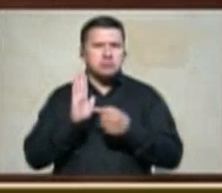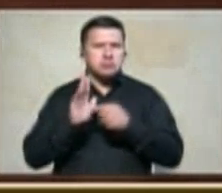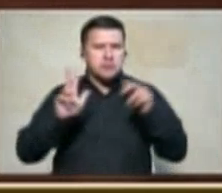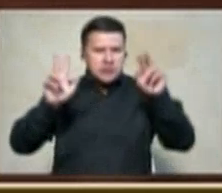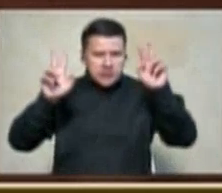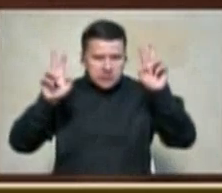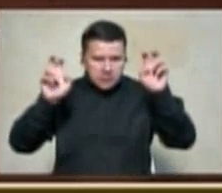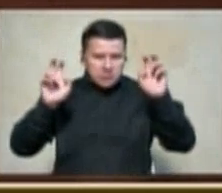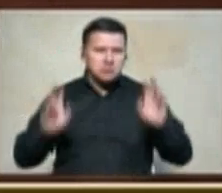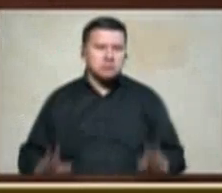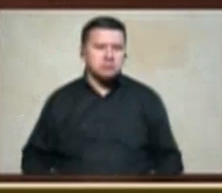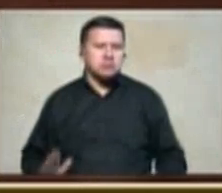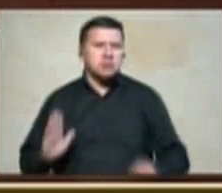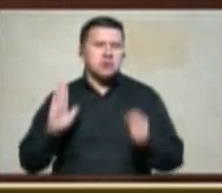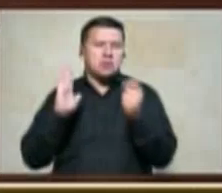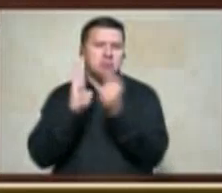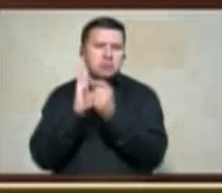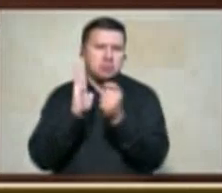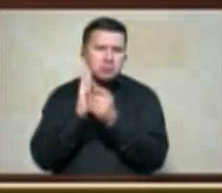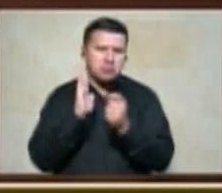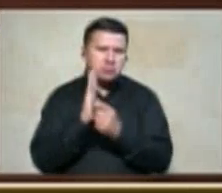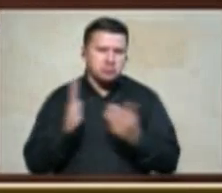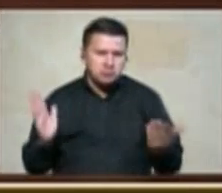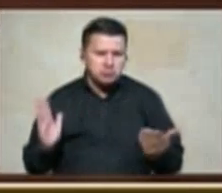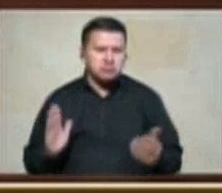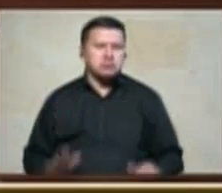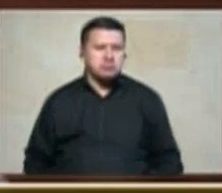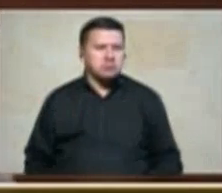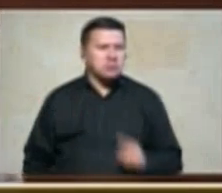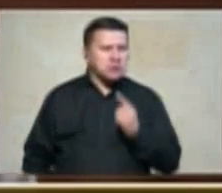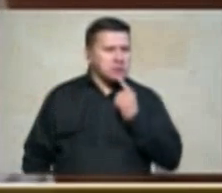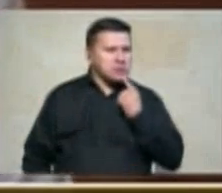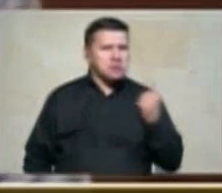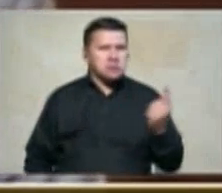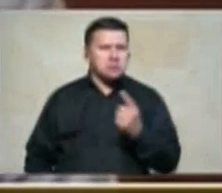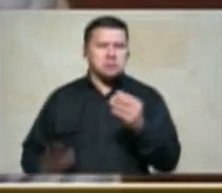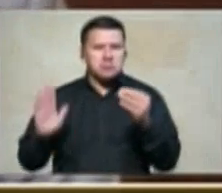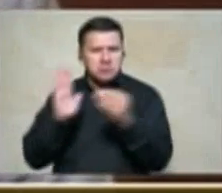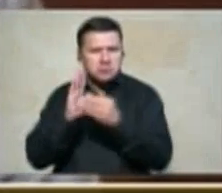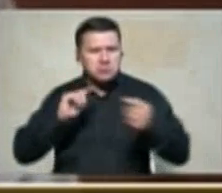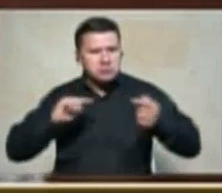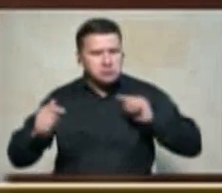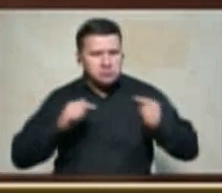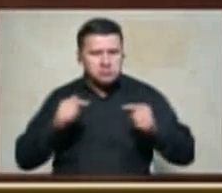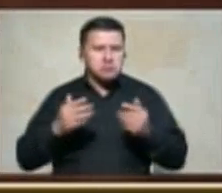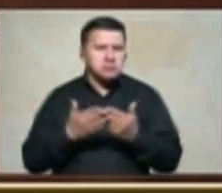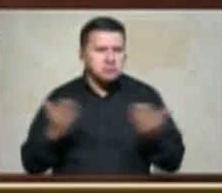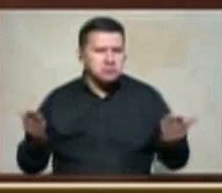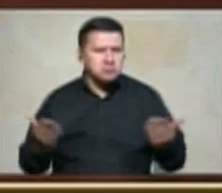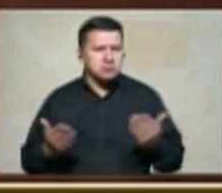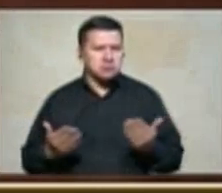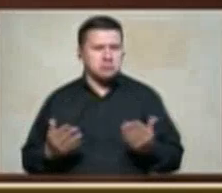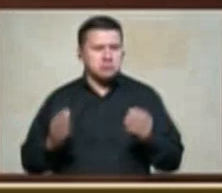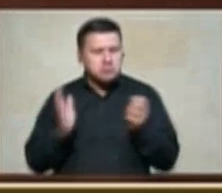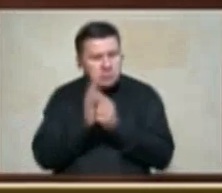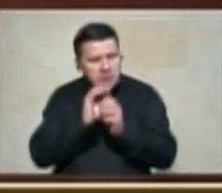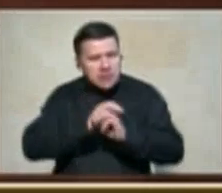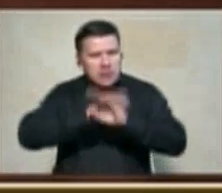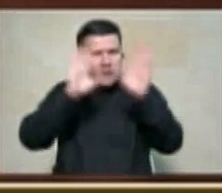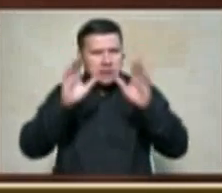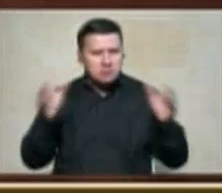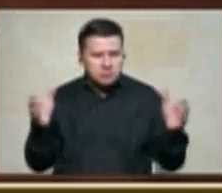unos temas puntuales de los cuales se hizo referencia en este debate, con el ánimo de